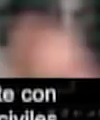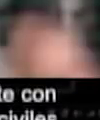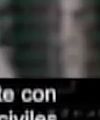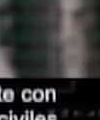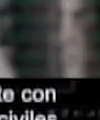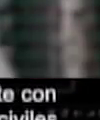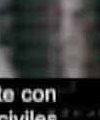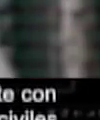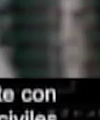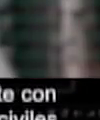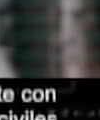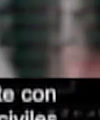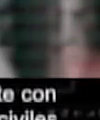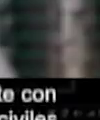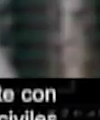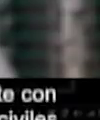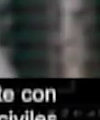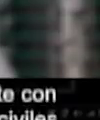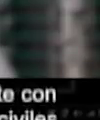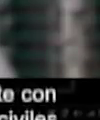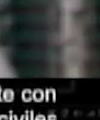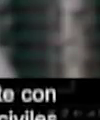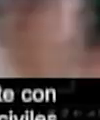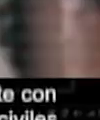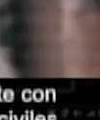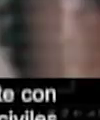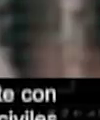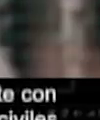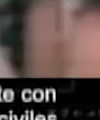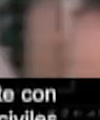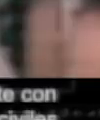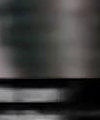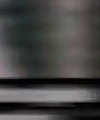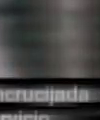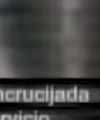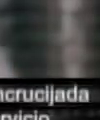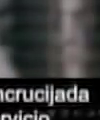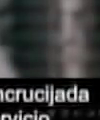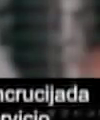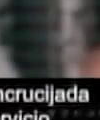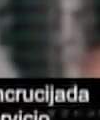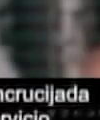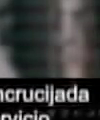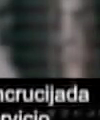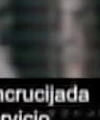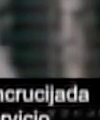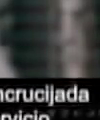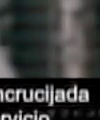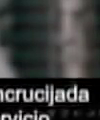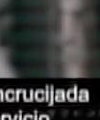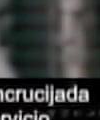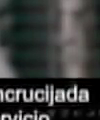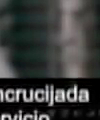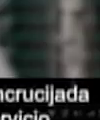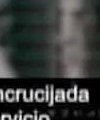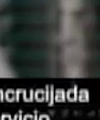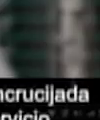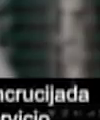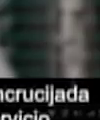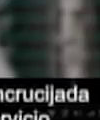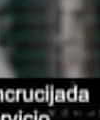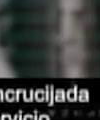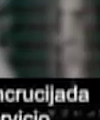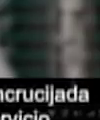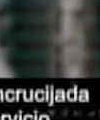Cristofé, estos son personal con obstáculos y civiles. La toma de la autopista regional del centro en la comunidad de